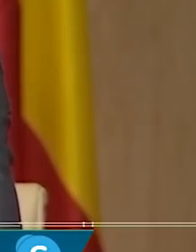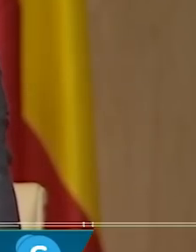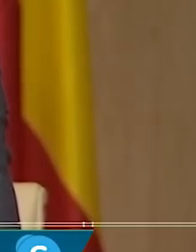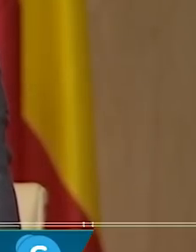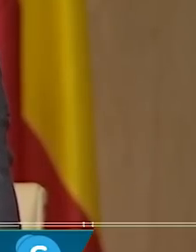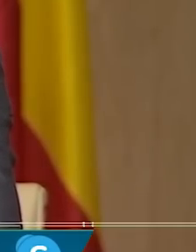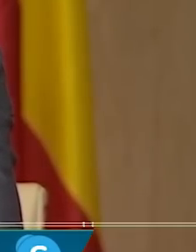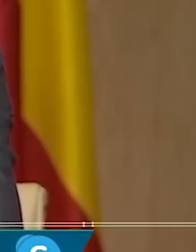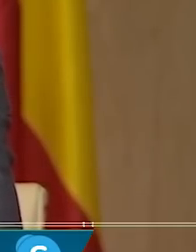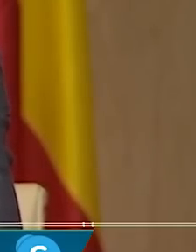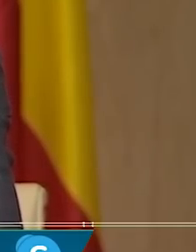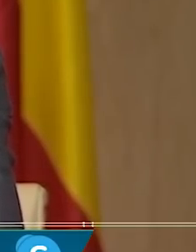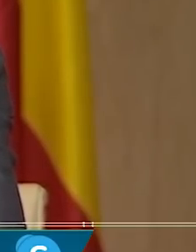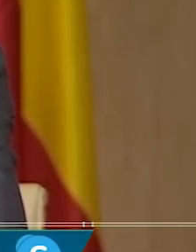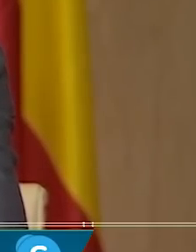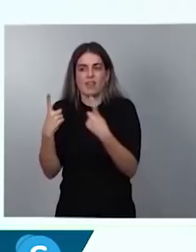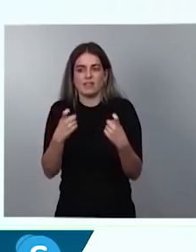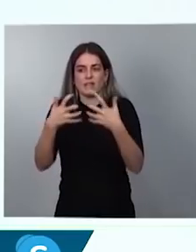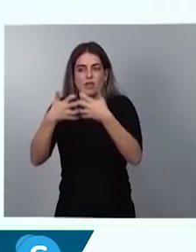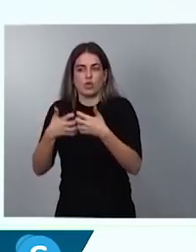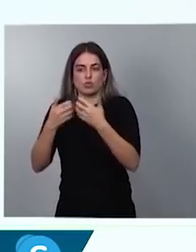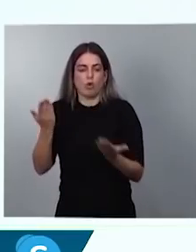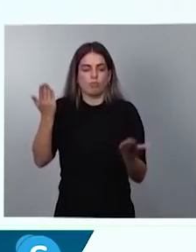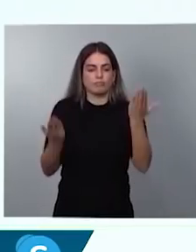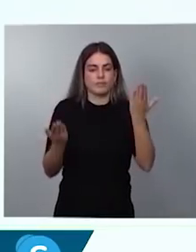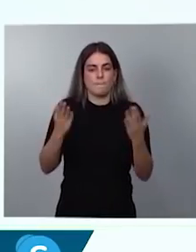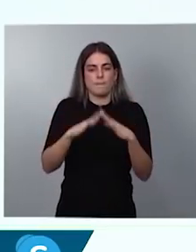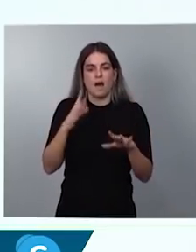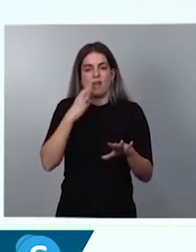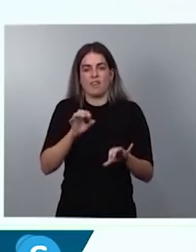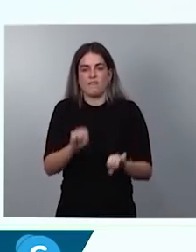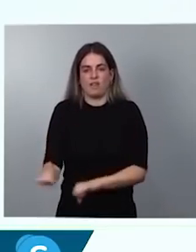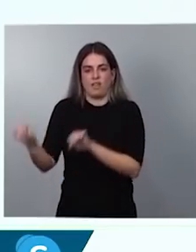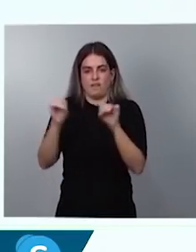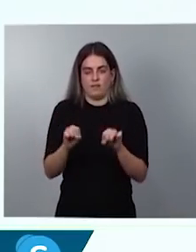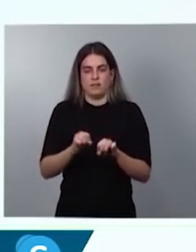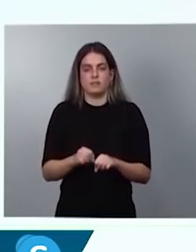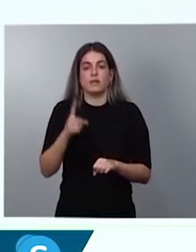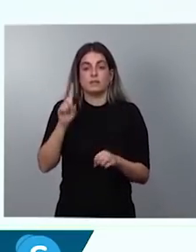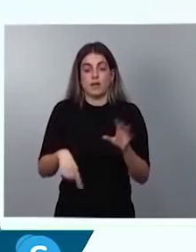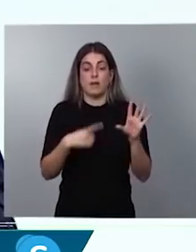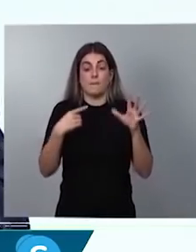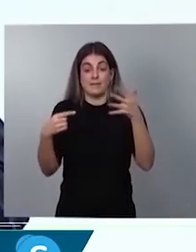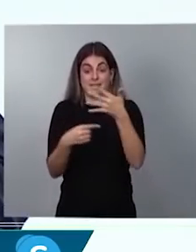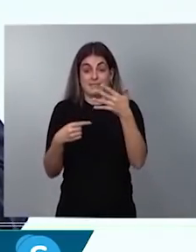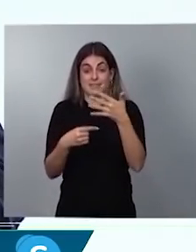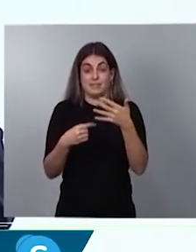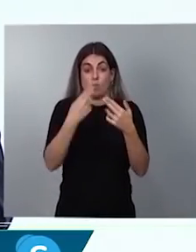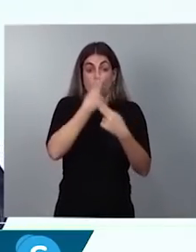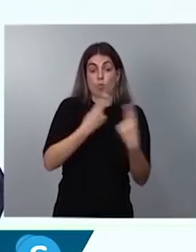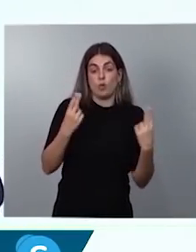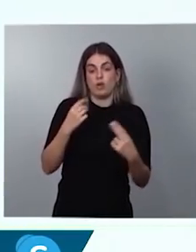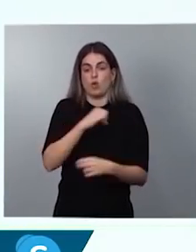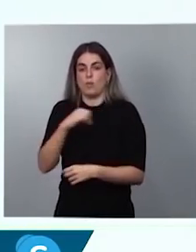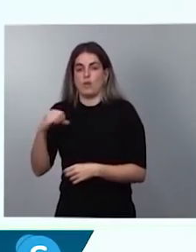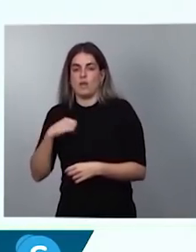sanitarios, educativos, servicios sociales en España. No para estar, mientras le estás diciendo a los transportistas que se están viendo abocados a